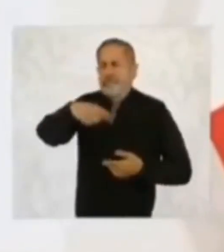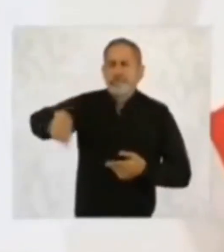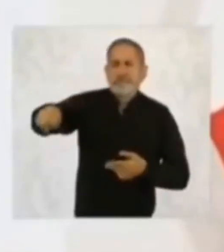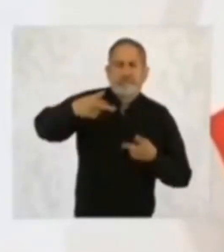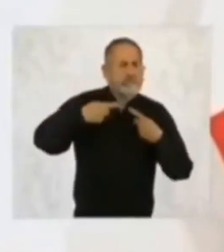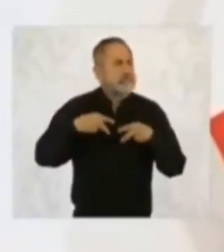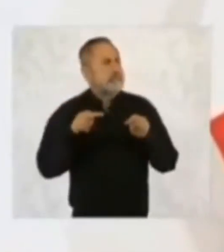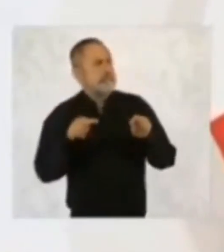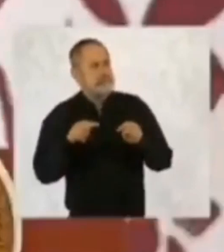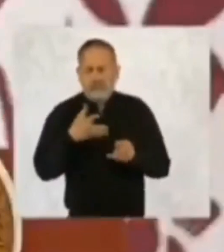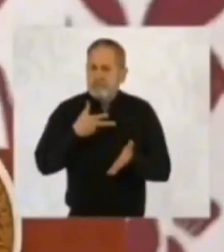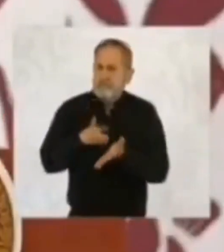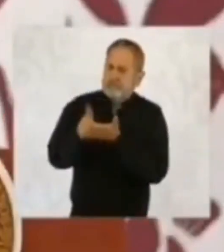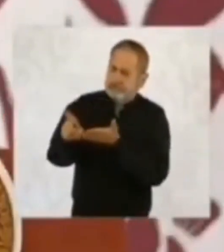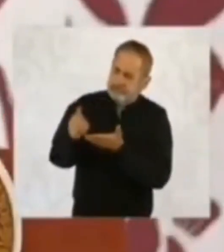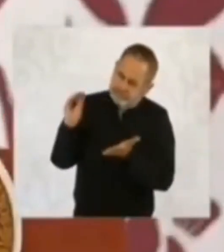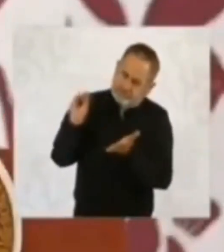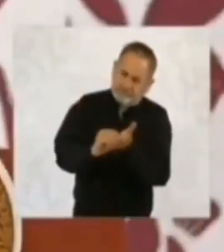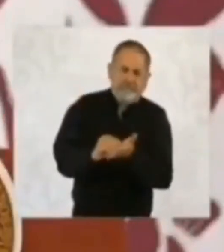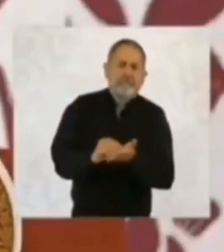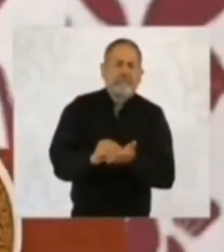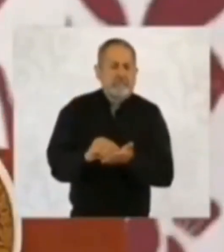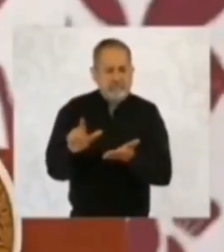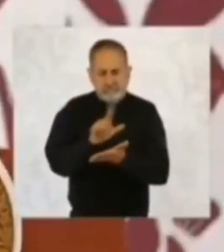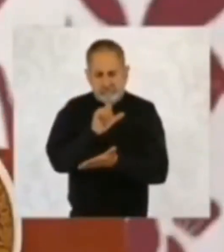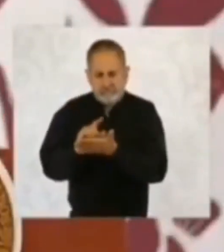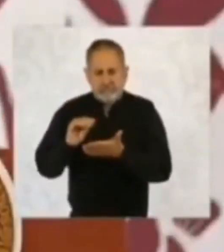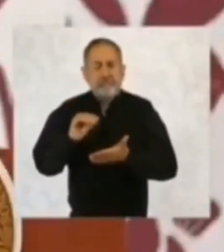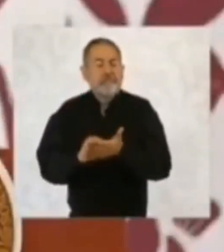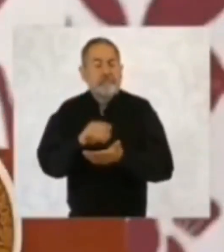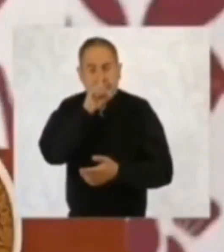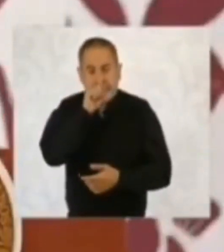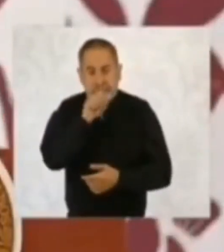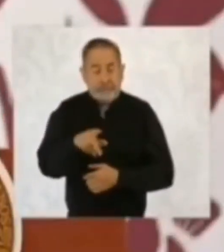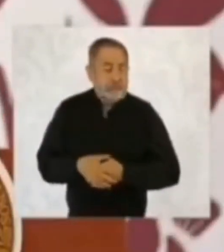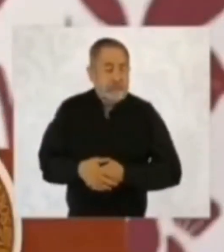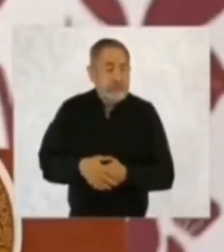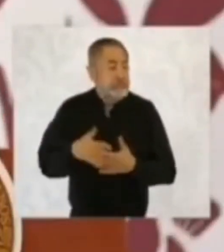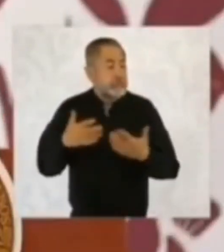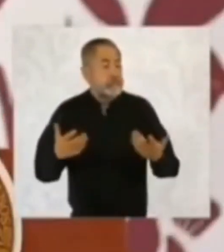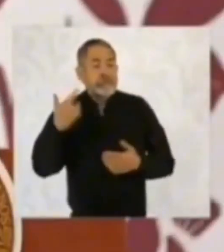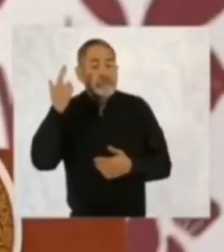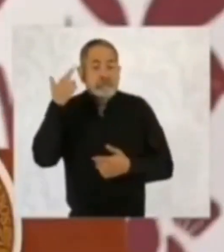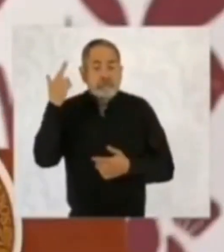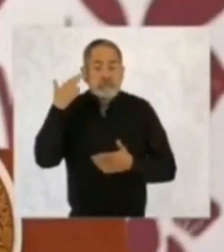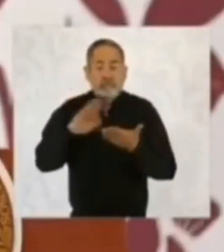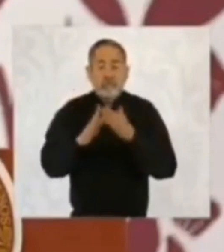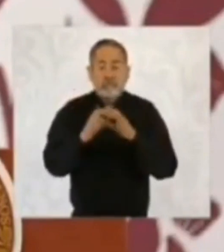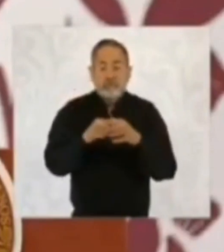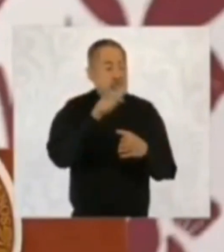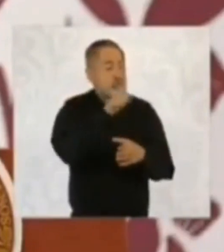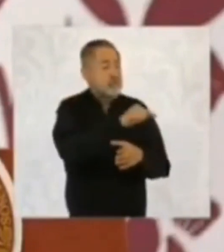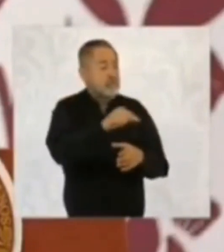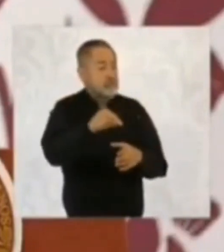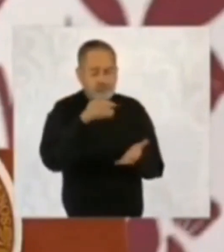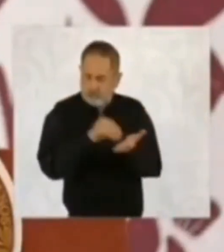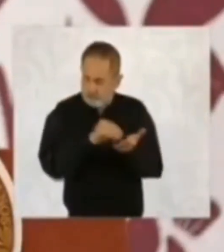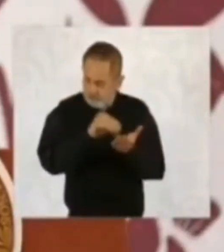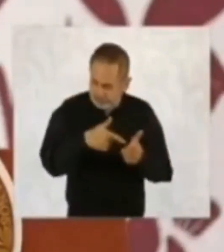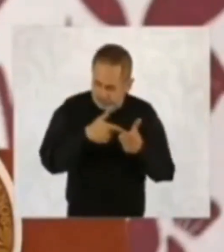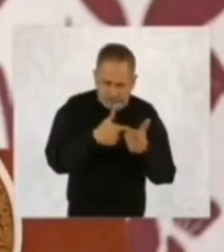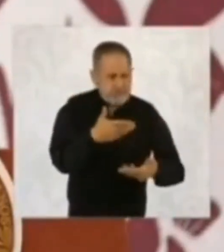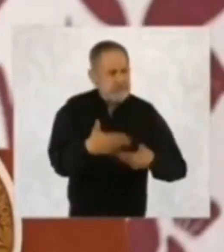audiencias, se permite a las radios comunitarias su supervivencia y